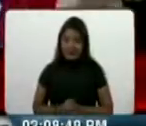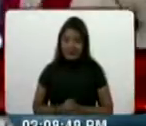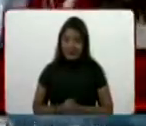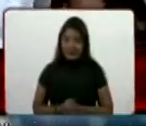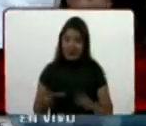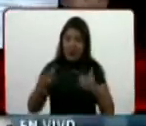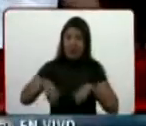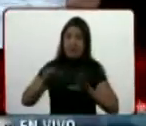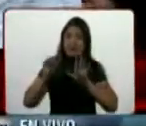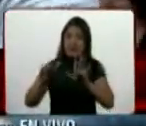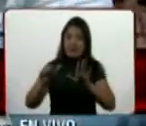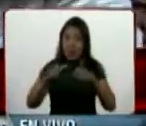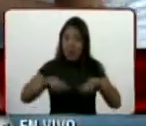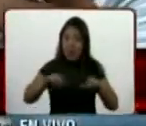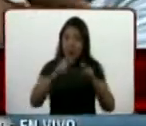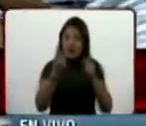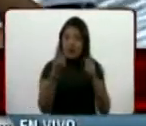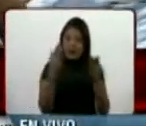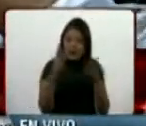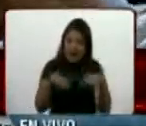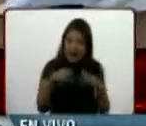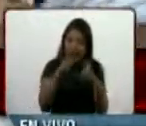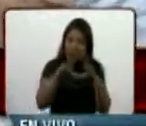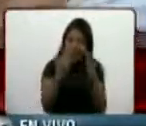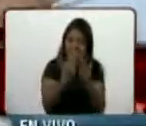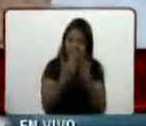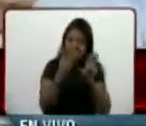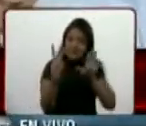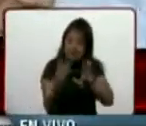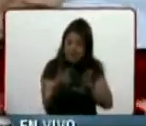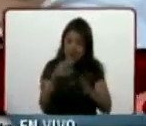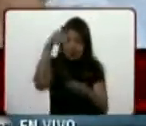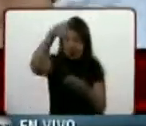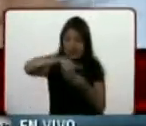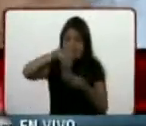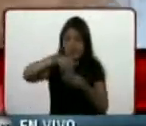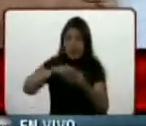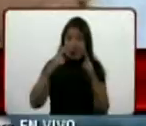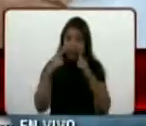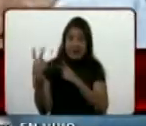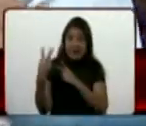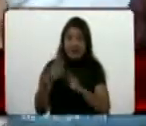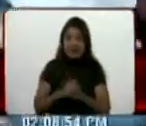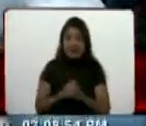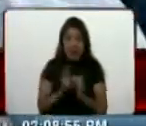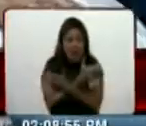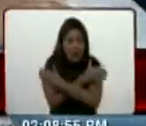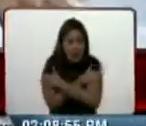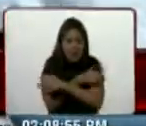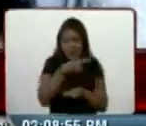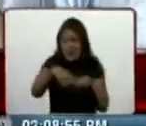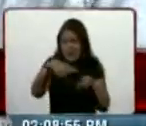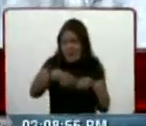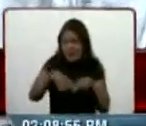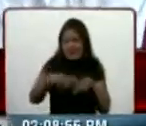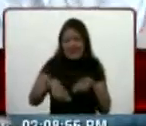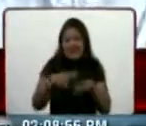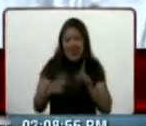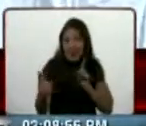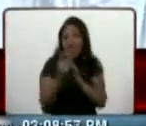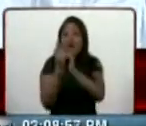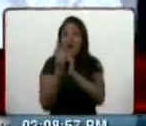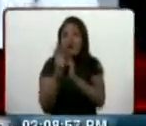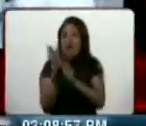6, al aula 7, donde va a ejercer su derecho a voto. Ahí vemos el abrazo efusivo de un niño que se acercó y lo